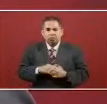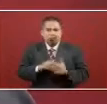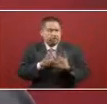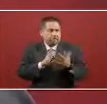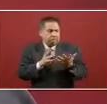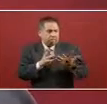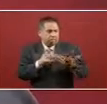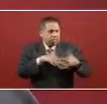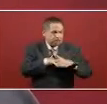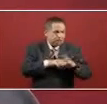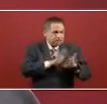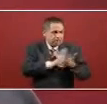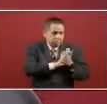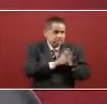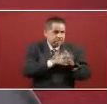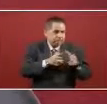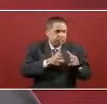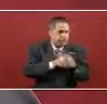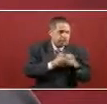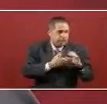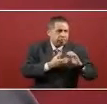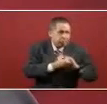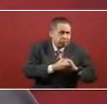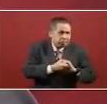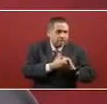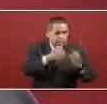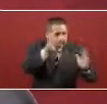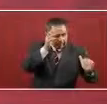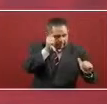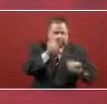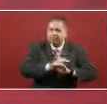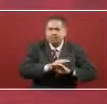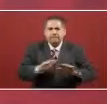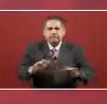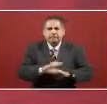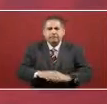mezcolanza, no va a haber contubernio.